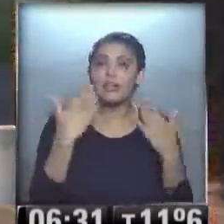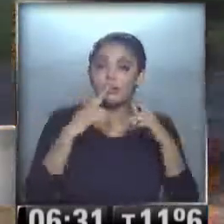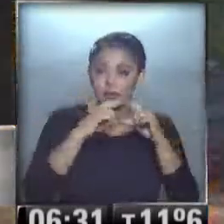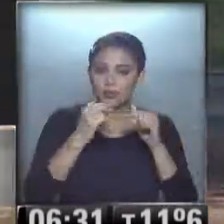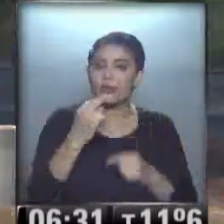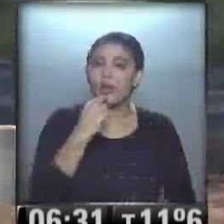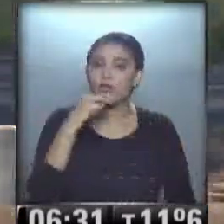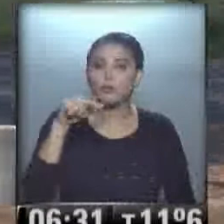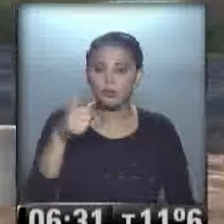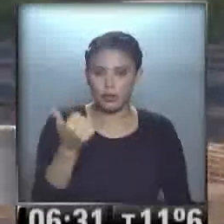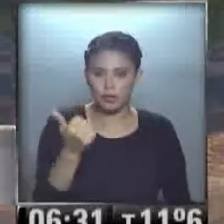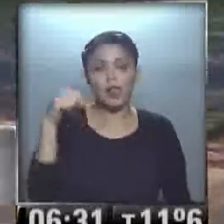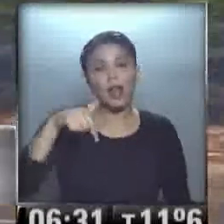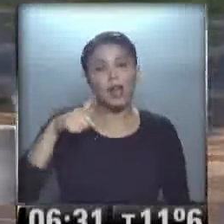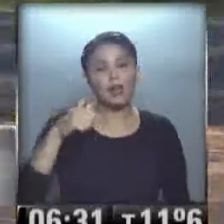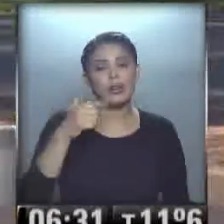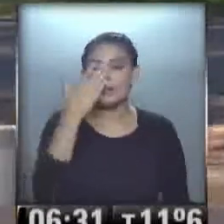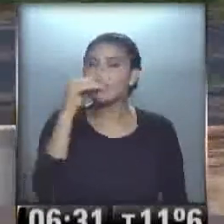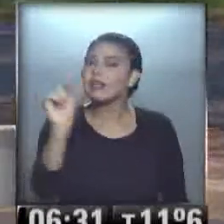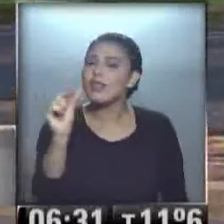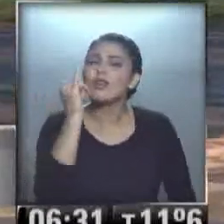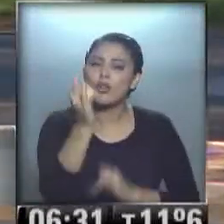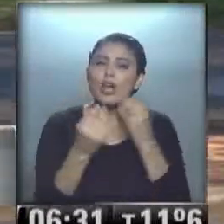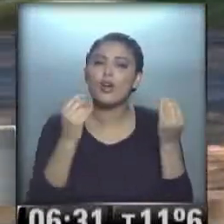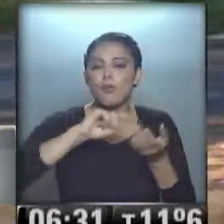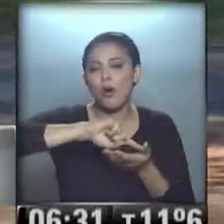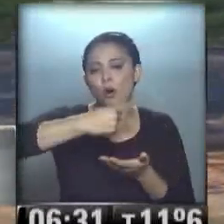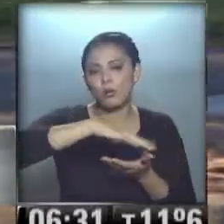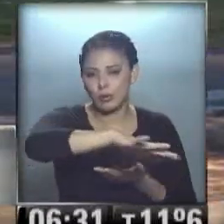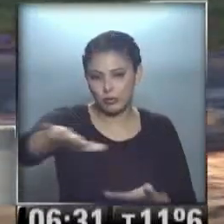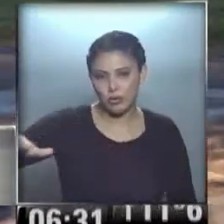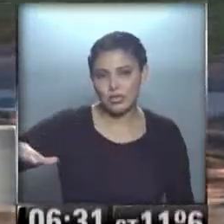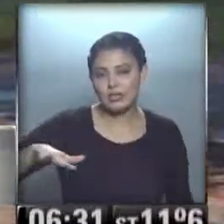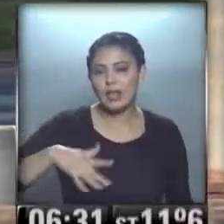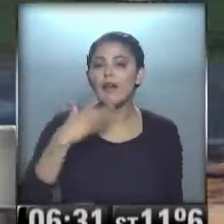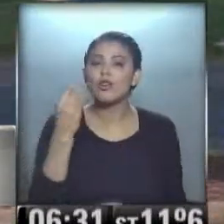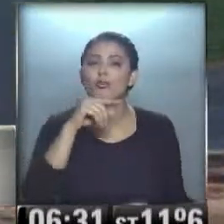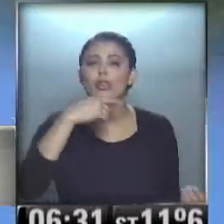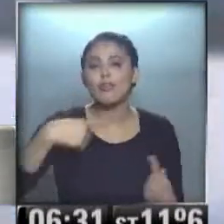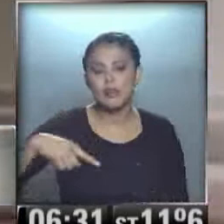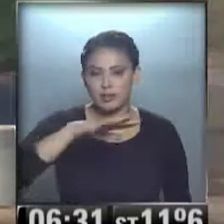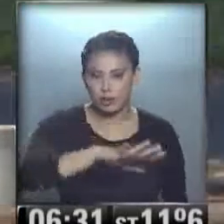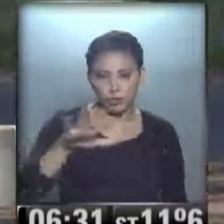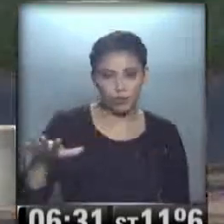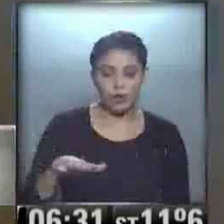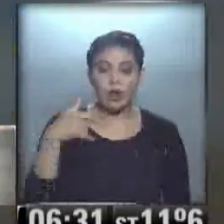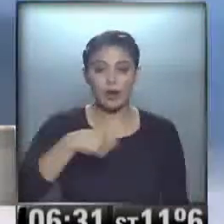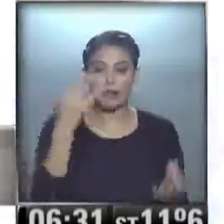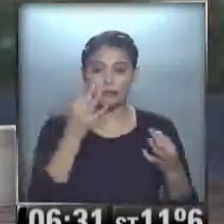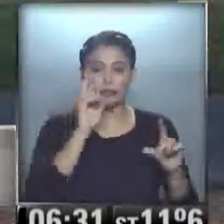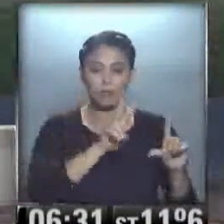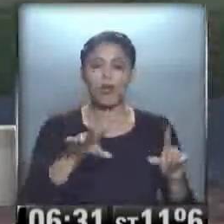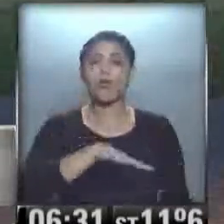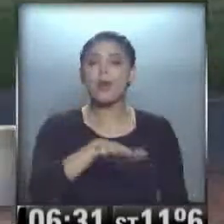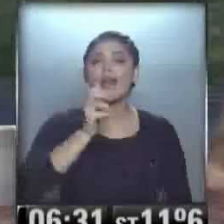11.6. Y vamos a recorrer enseguidita el Gran Buenos Aires para ver todo el resto de las localidades. Aquí está